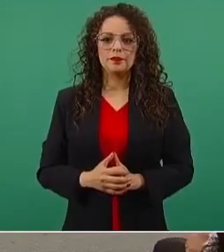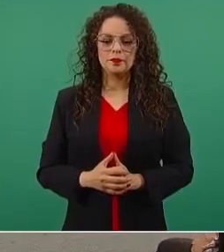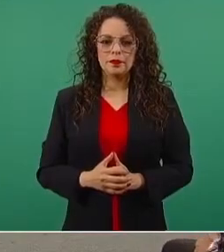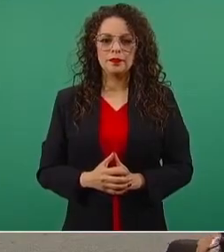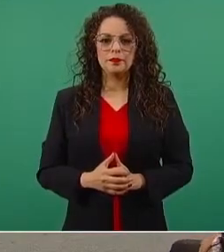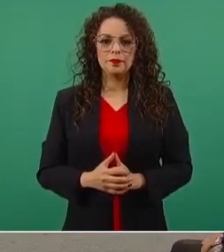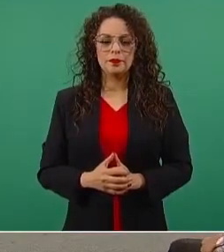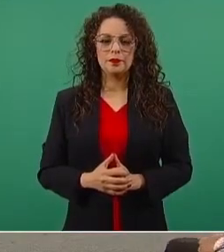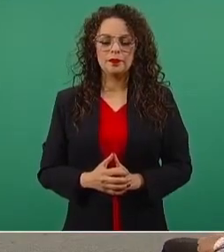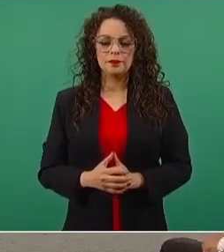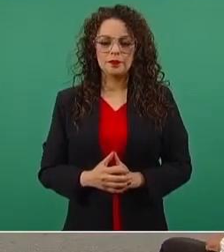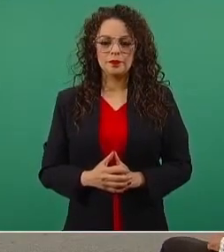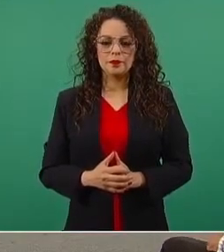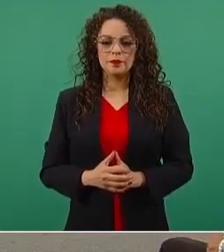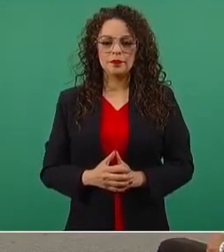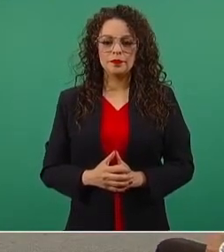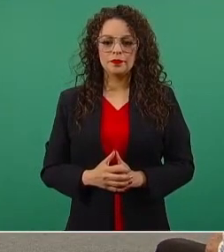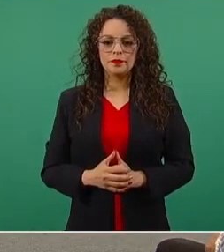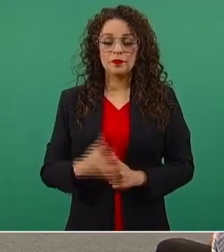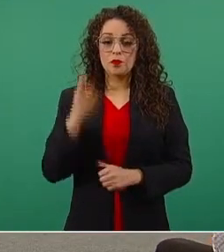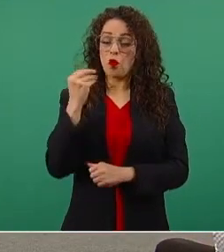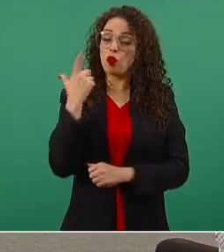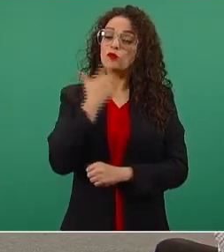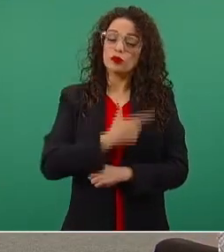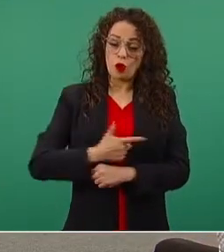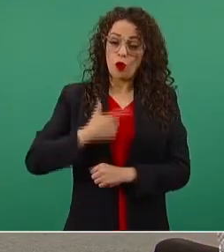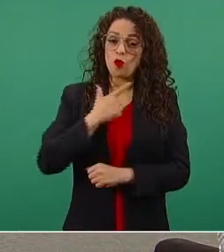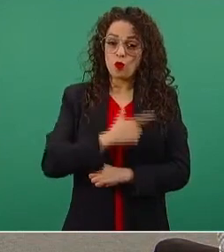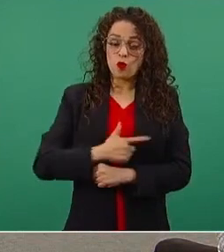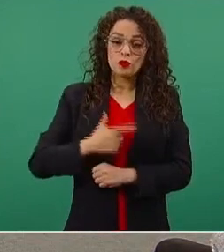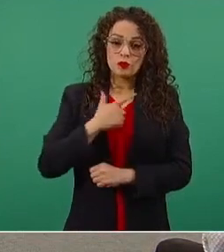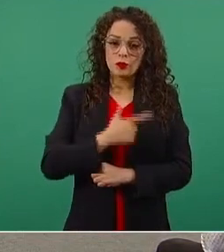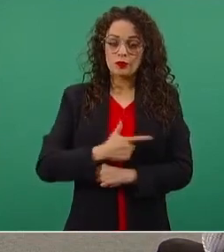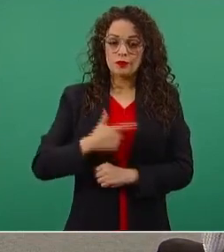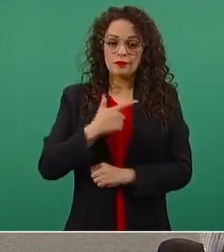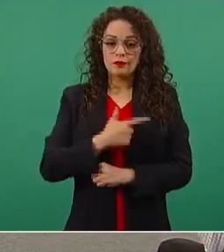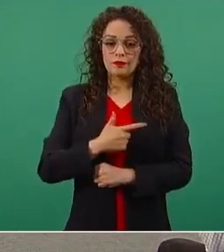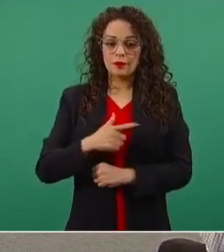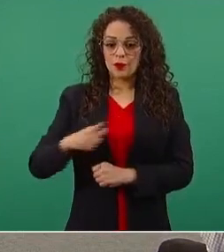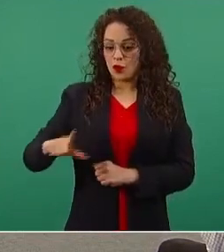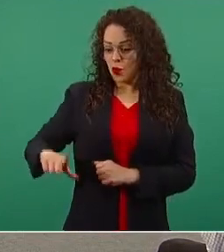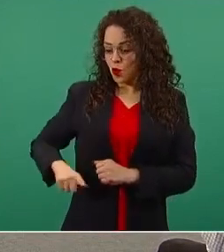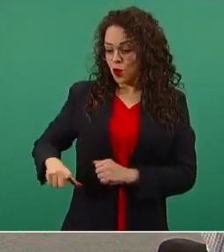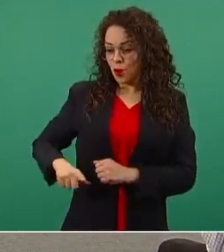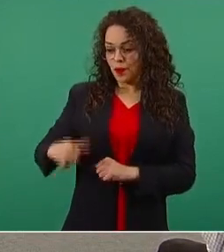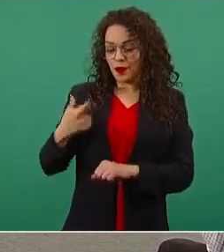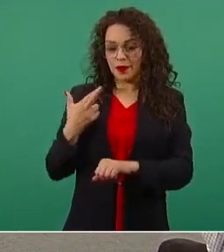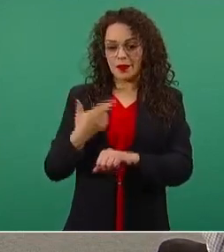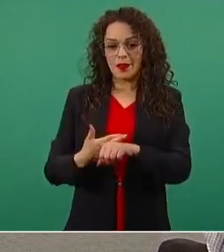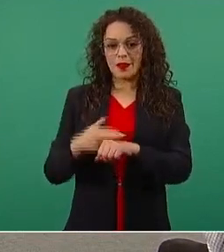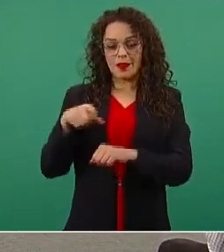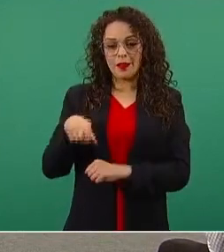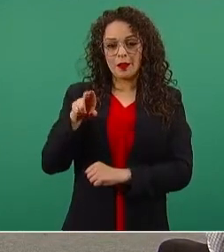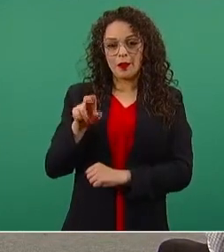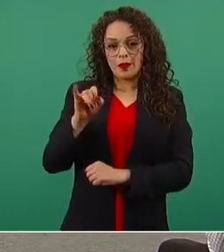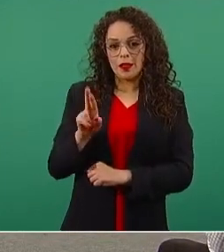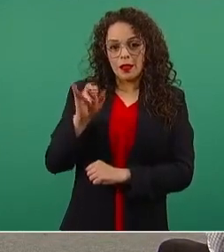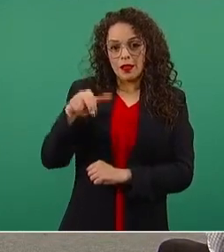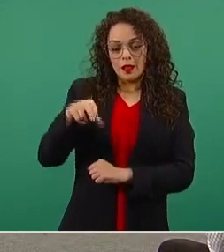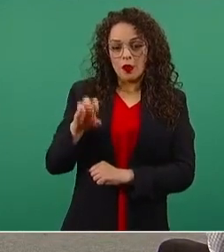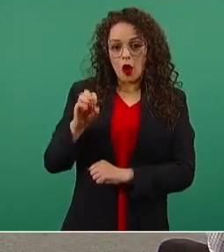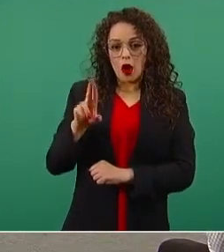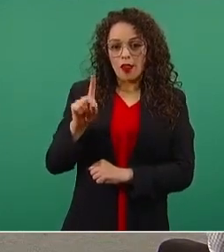parte, gobernadores enlazaron en vivo a Palacio Nacional para explicar los procesos de vacunación. Al mismo tiempo, el director